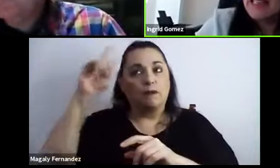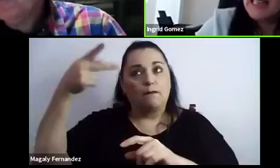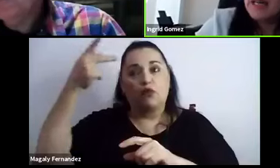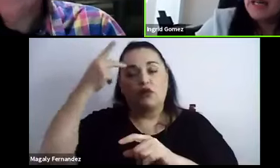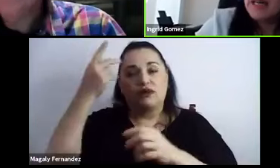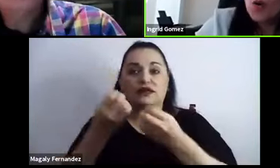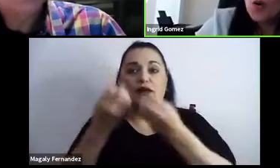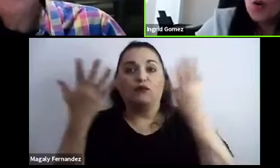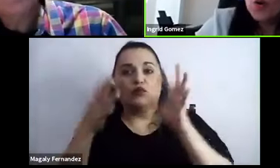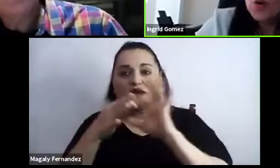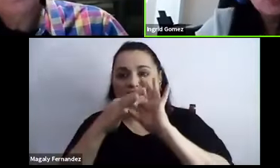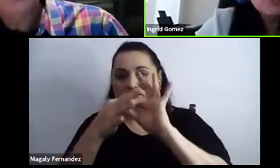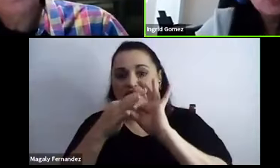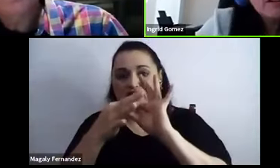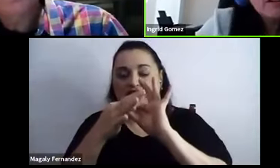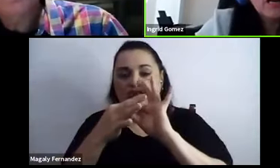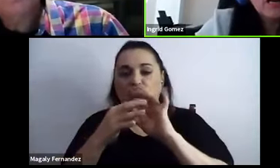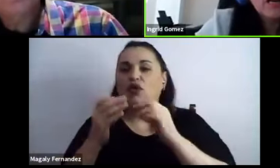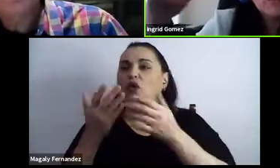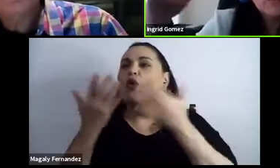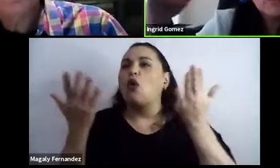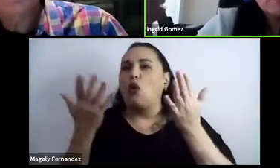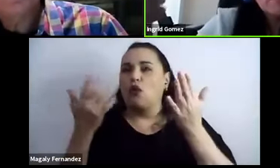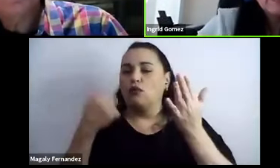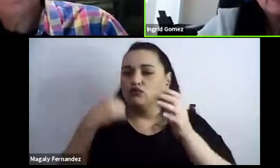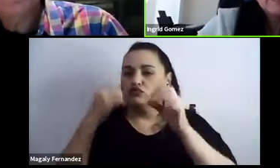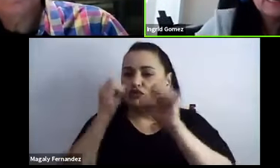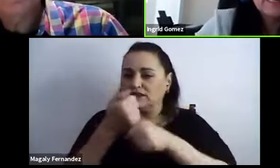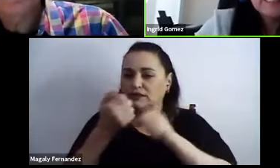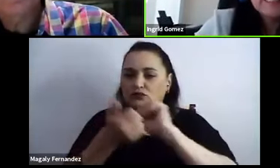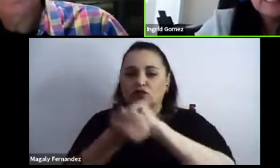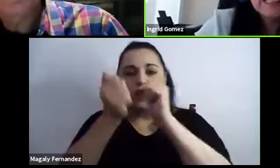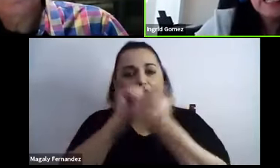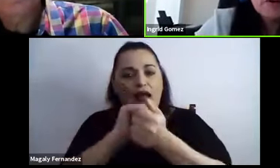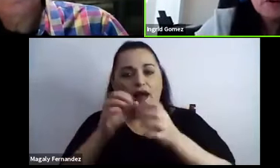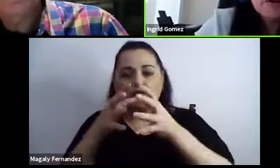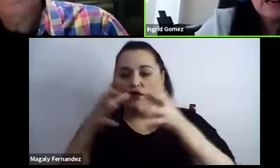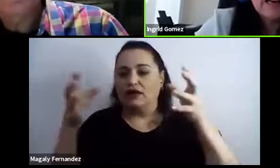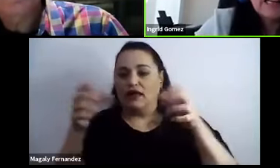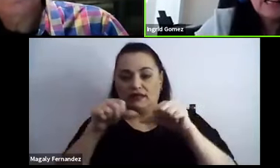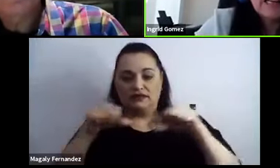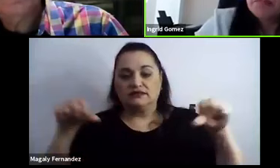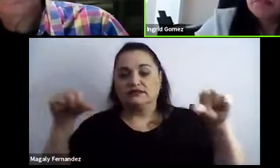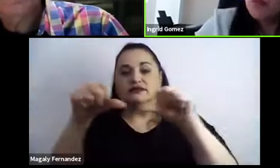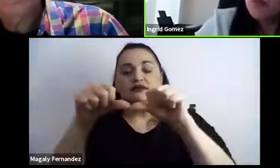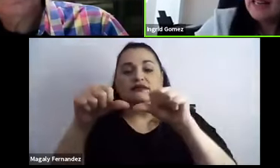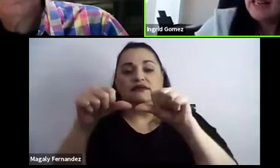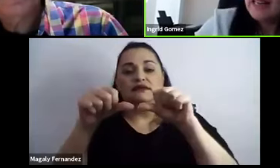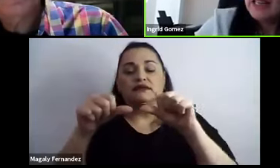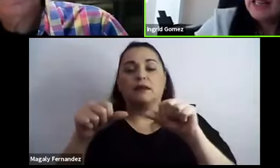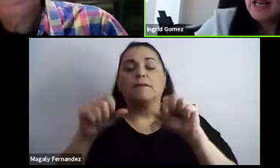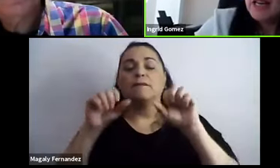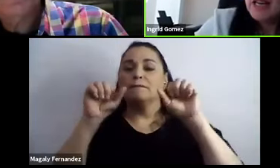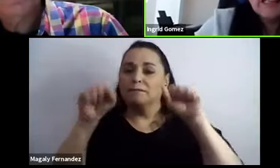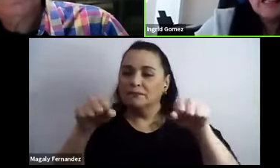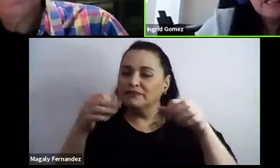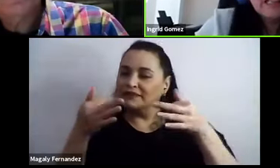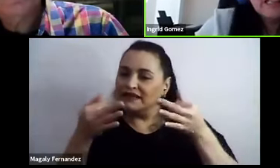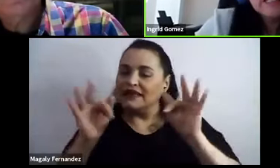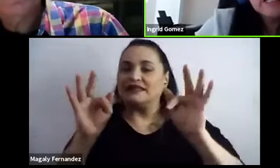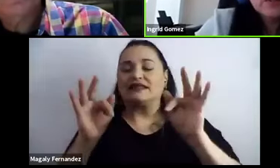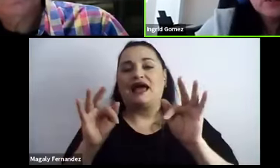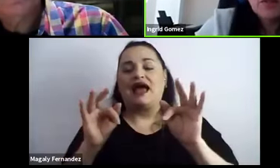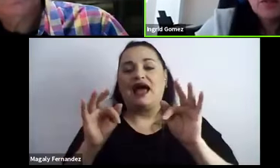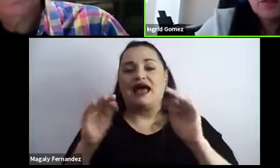que tienen que ver con cómo llevamos a cabo un cambio en estas grandes áreas para procurar no solamente